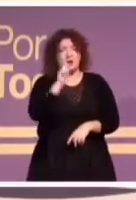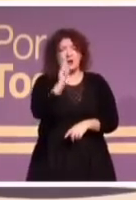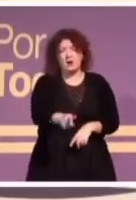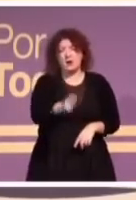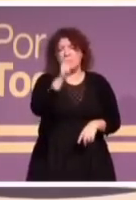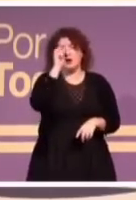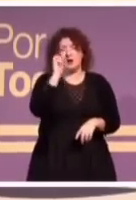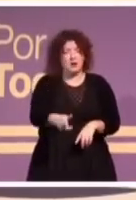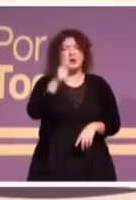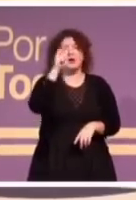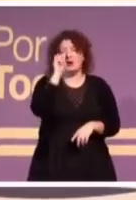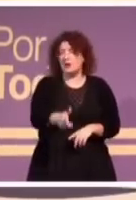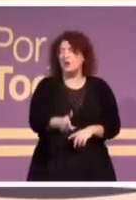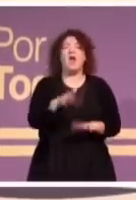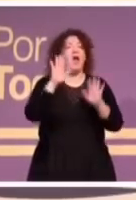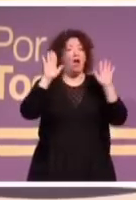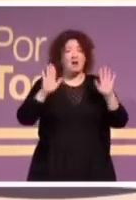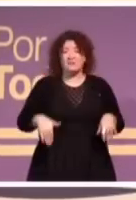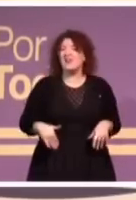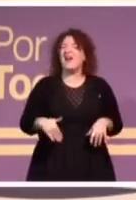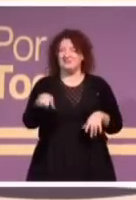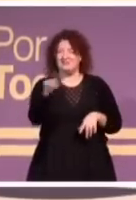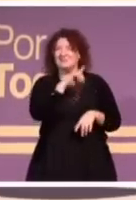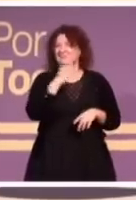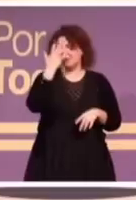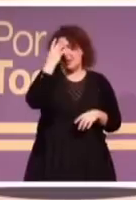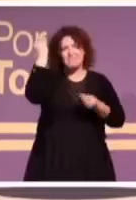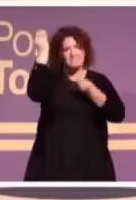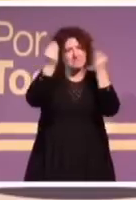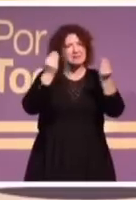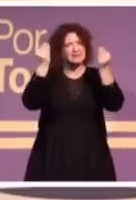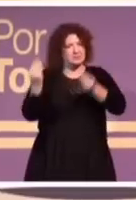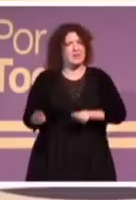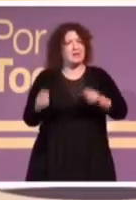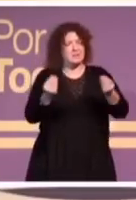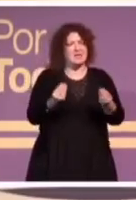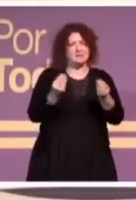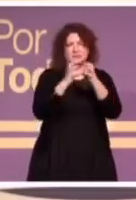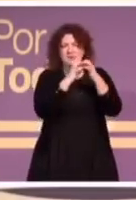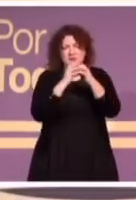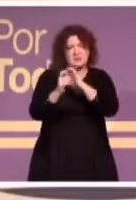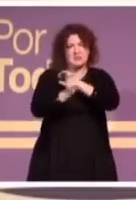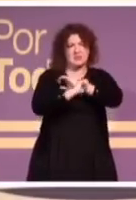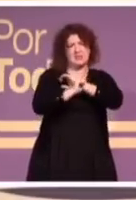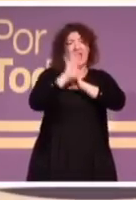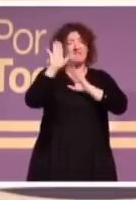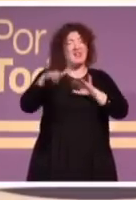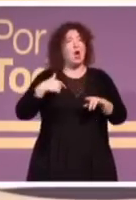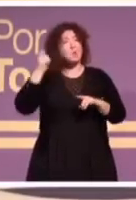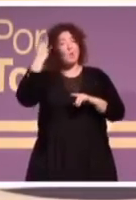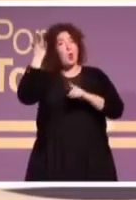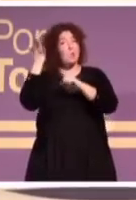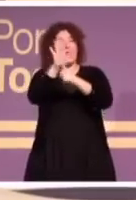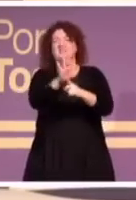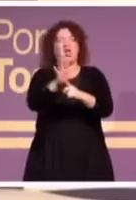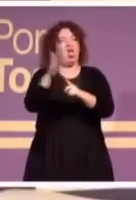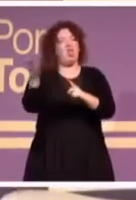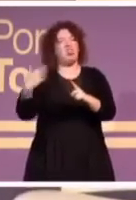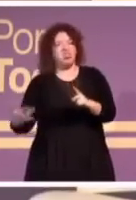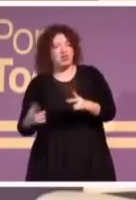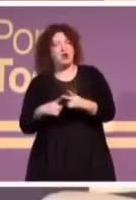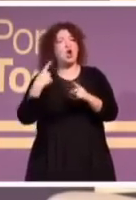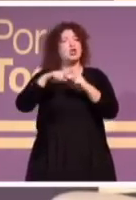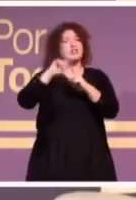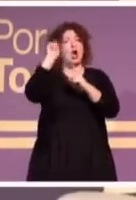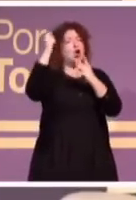una y otra vez, constituye una estrategia que hace que nadie valore tus propuestas políticas, que nadie valore las